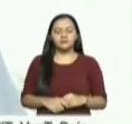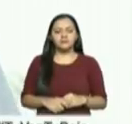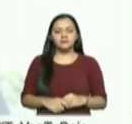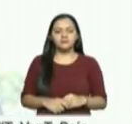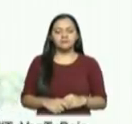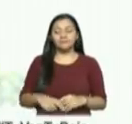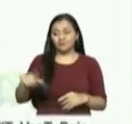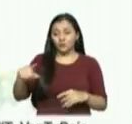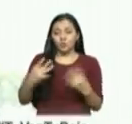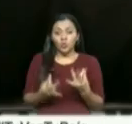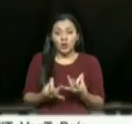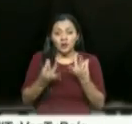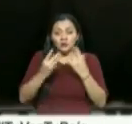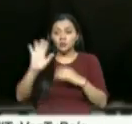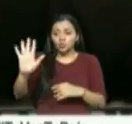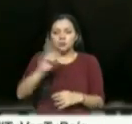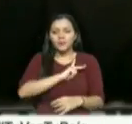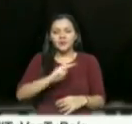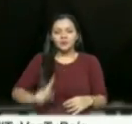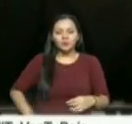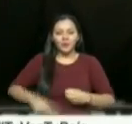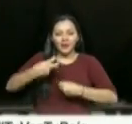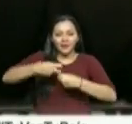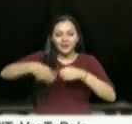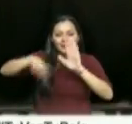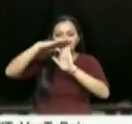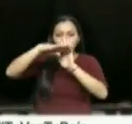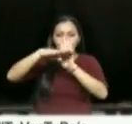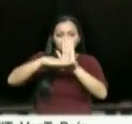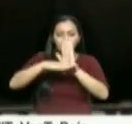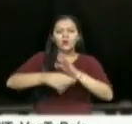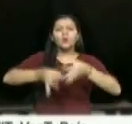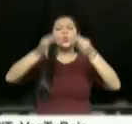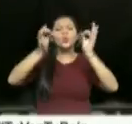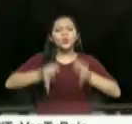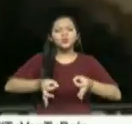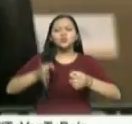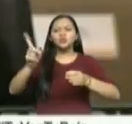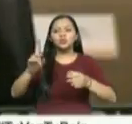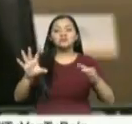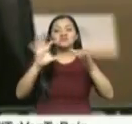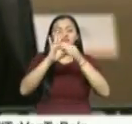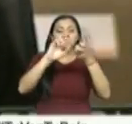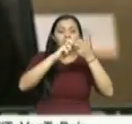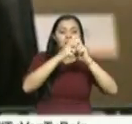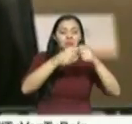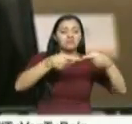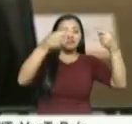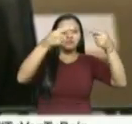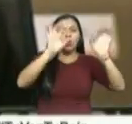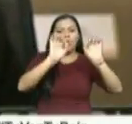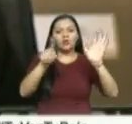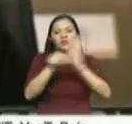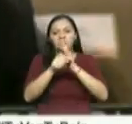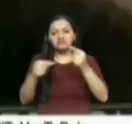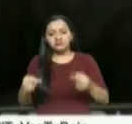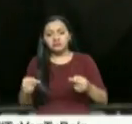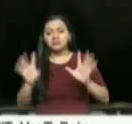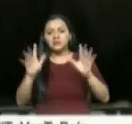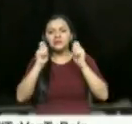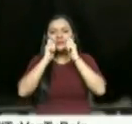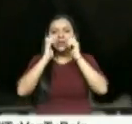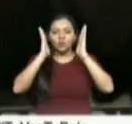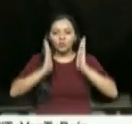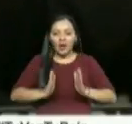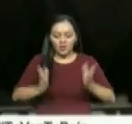Su calidad personal es indudable. Coincidencias hubieron, diferencias hubieron, pero el ser humano y el político estuvieron